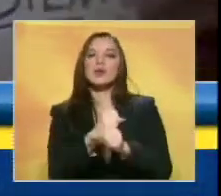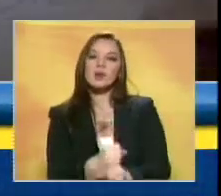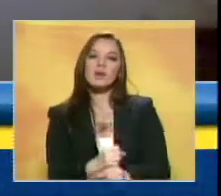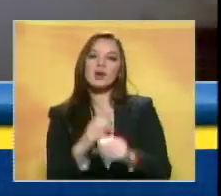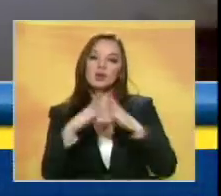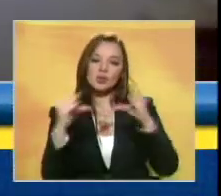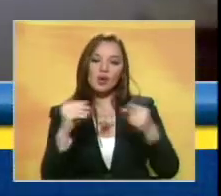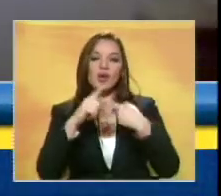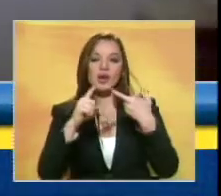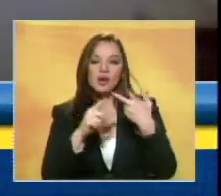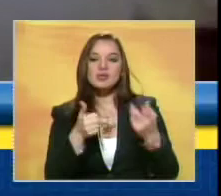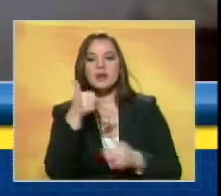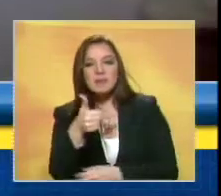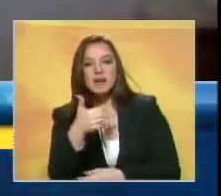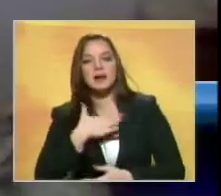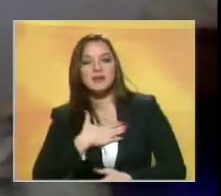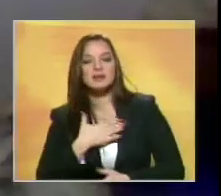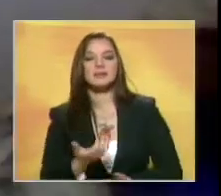bien.